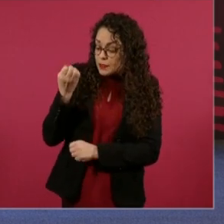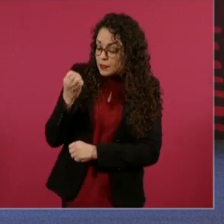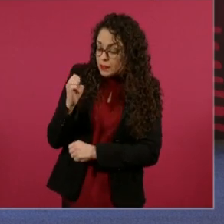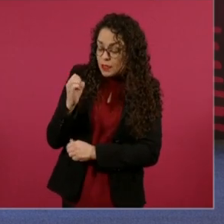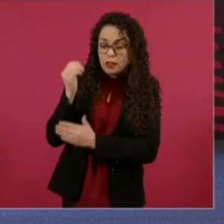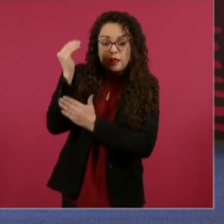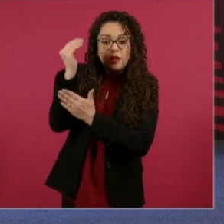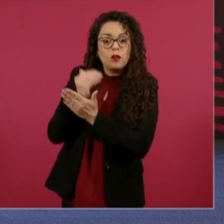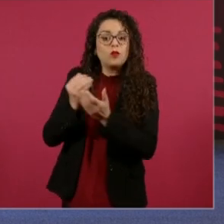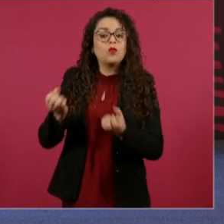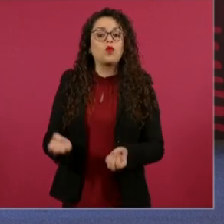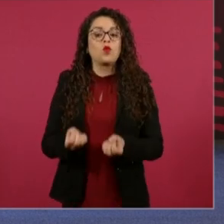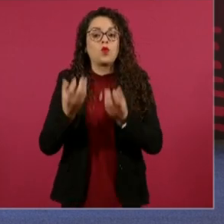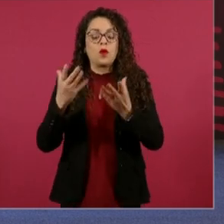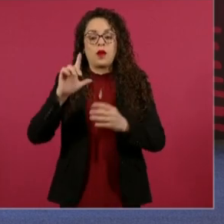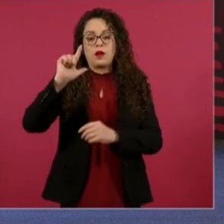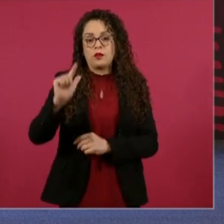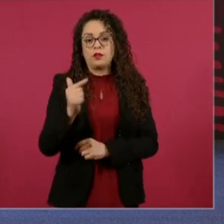de